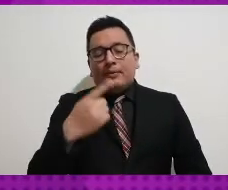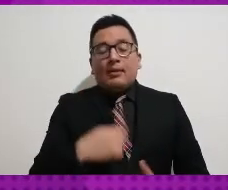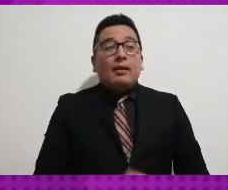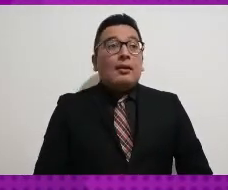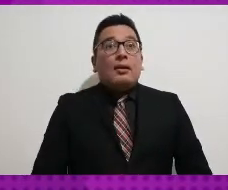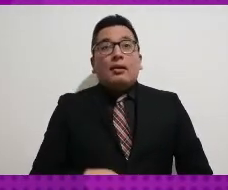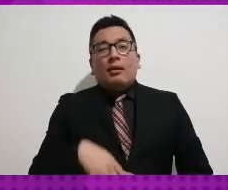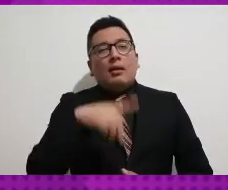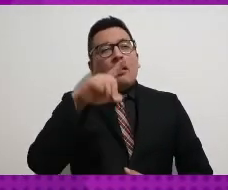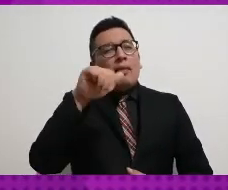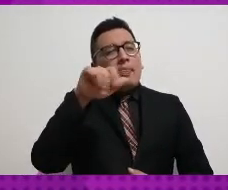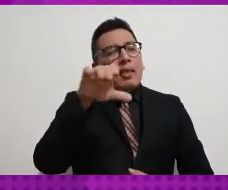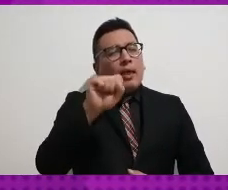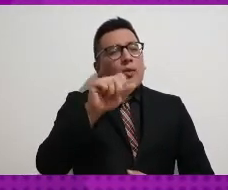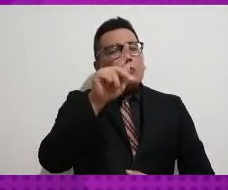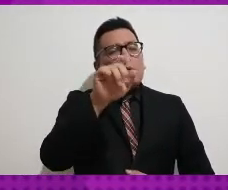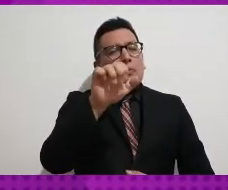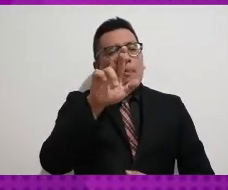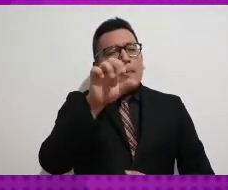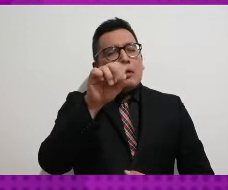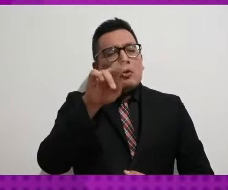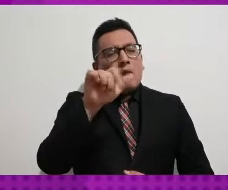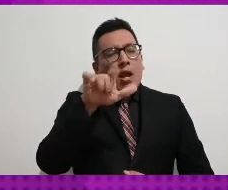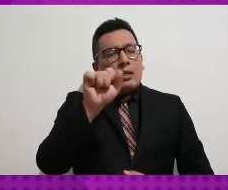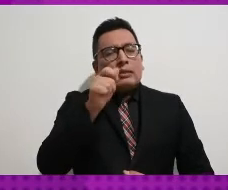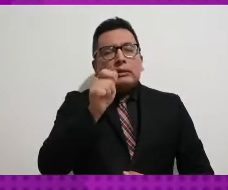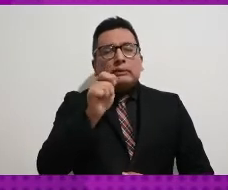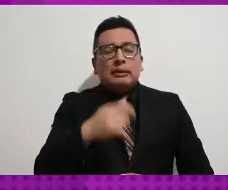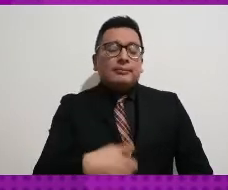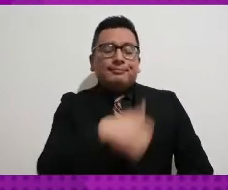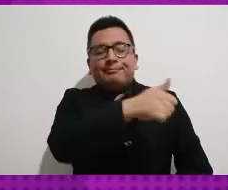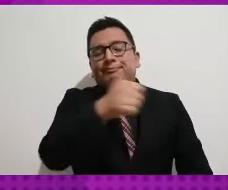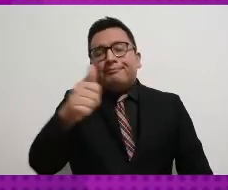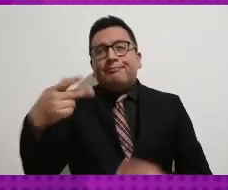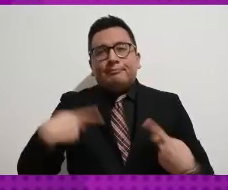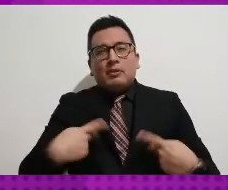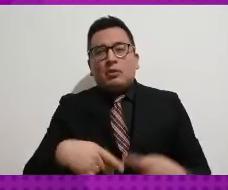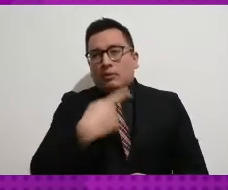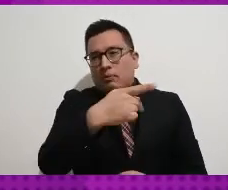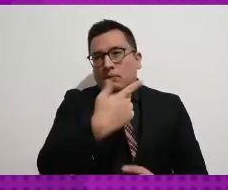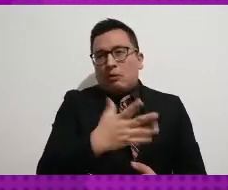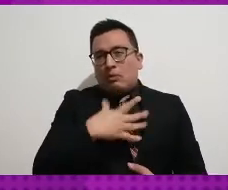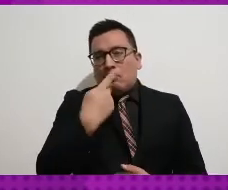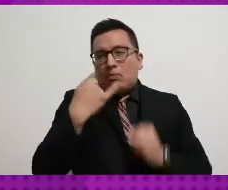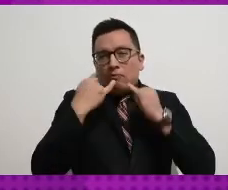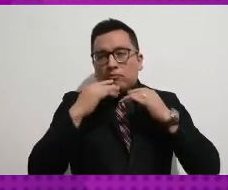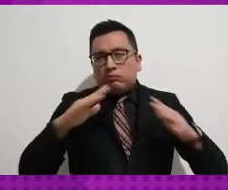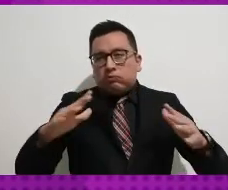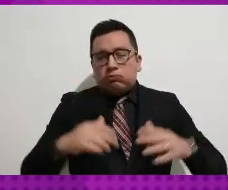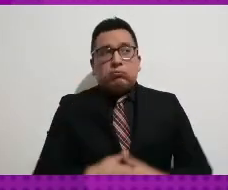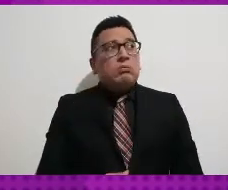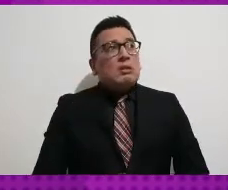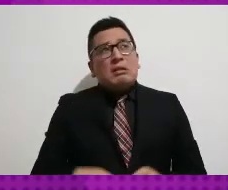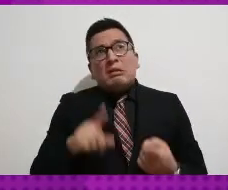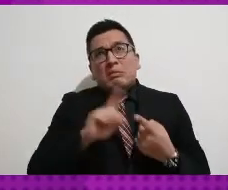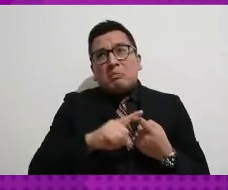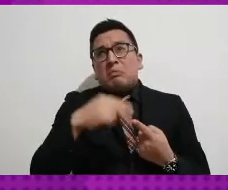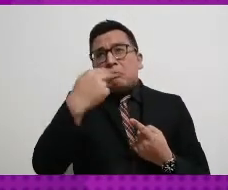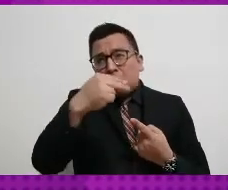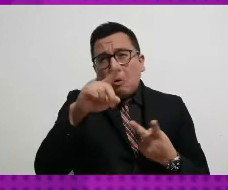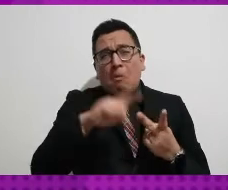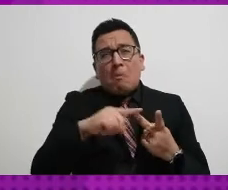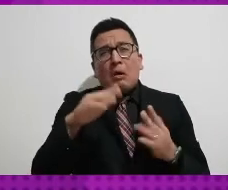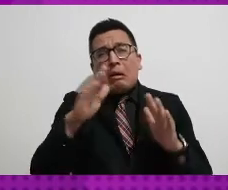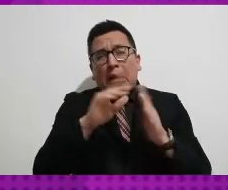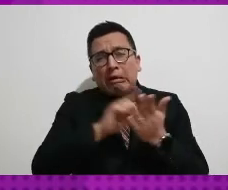mira, los datos personales es cualquier información que hace a una persona identificada o identificable. Va desde el